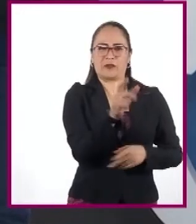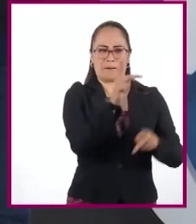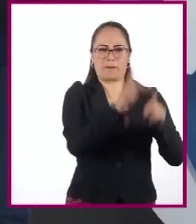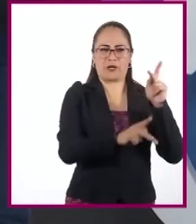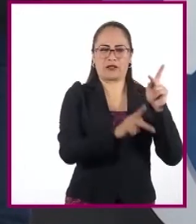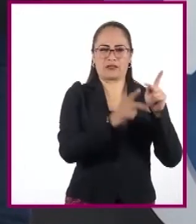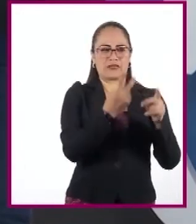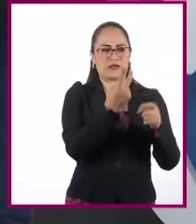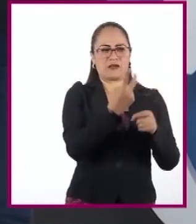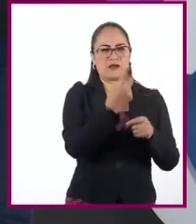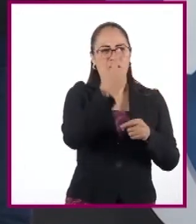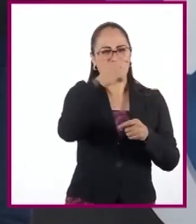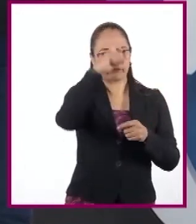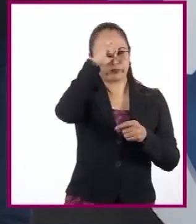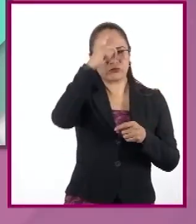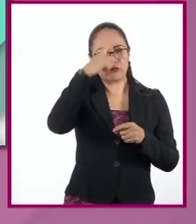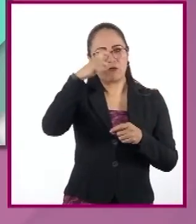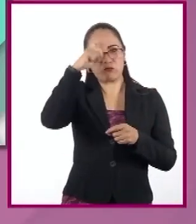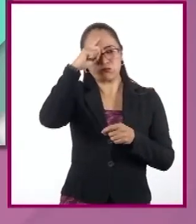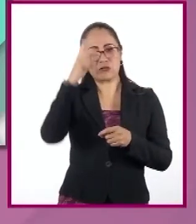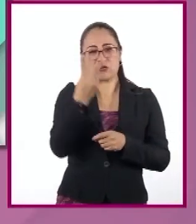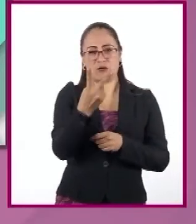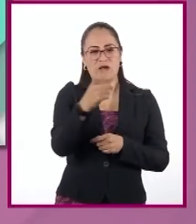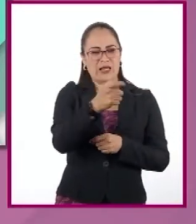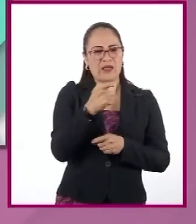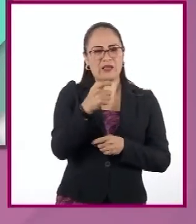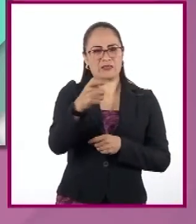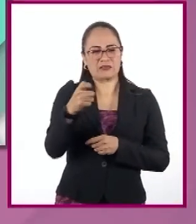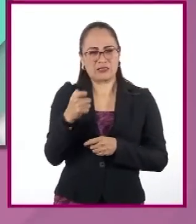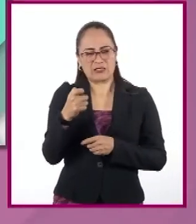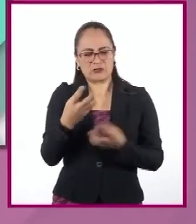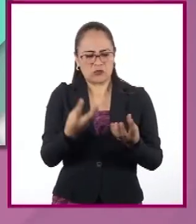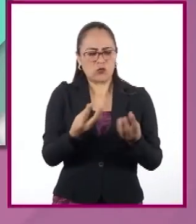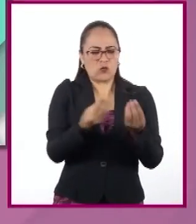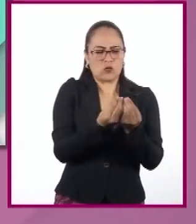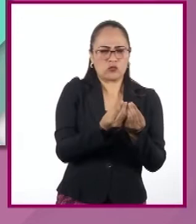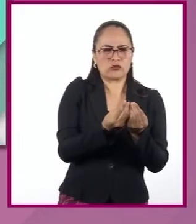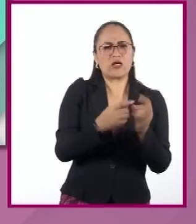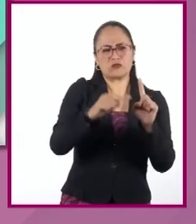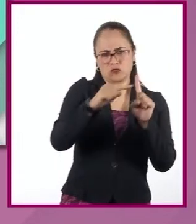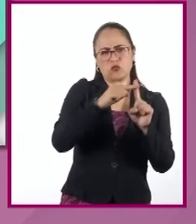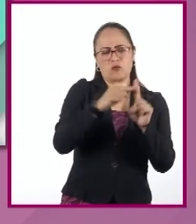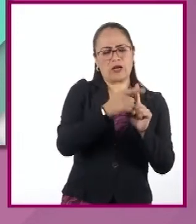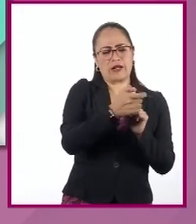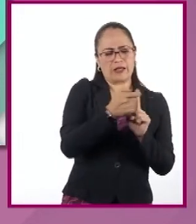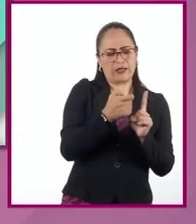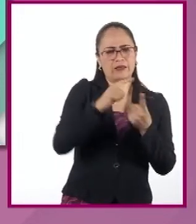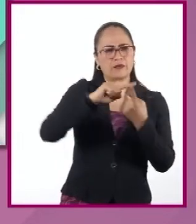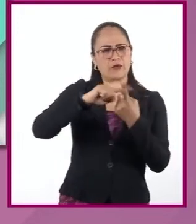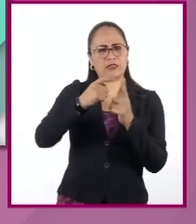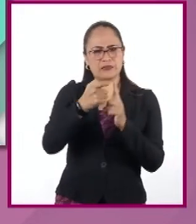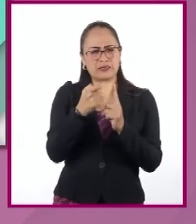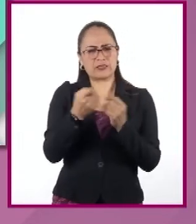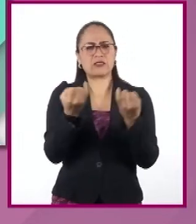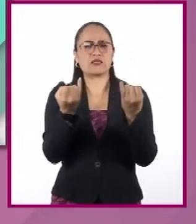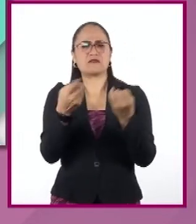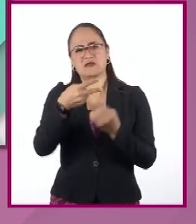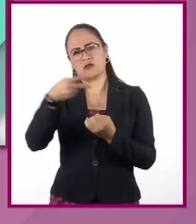dos incógnitas X, las podemos sumar X más X igual a